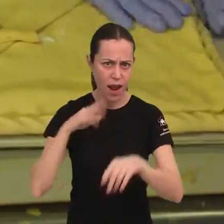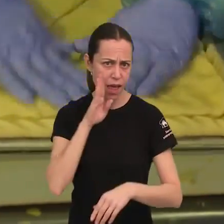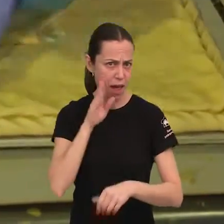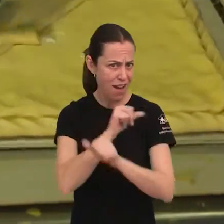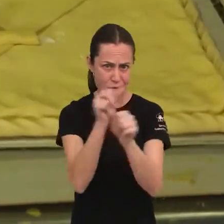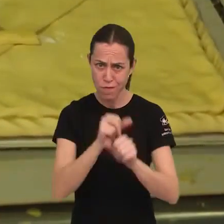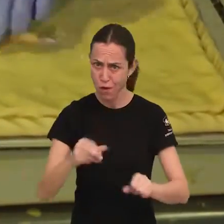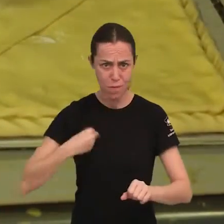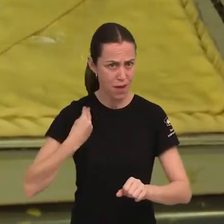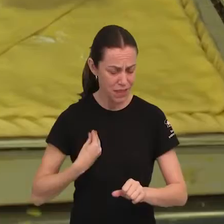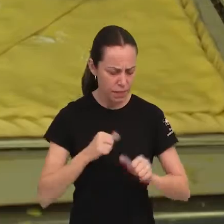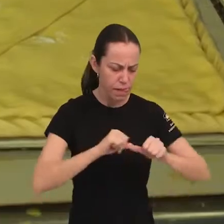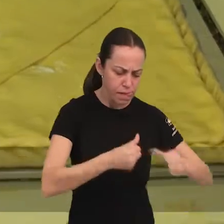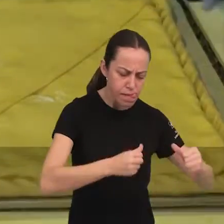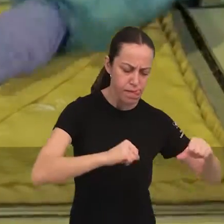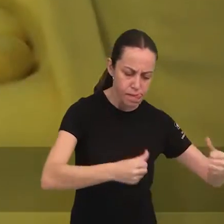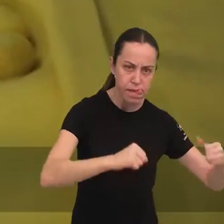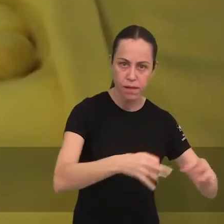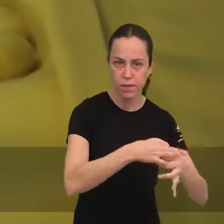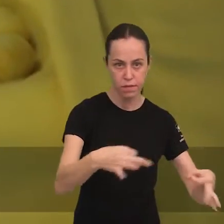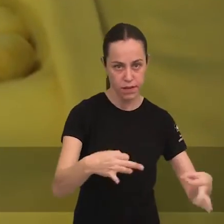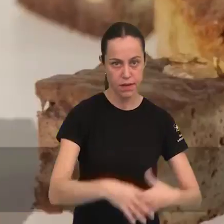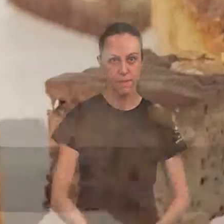marca la senda de los modos tradicionales.